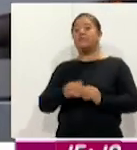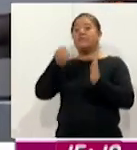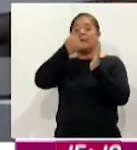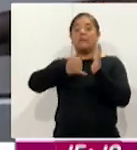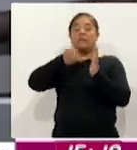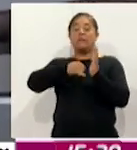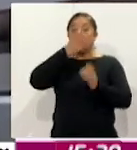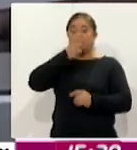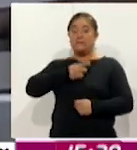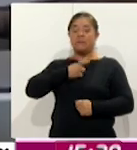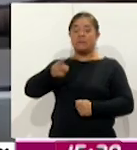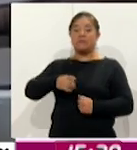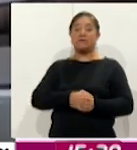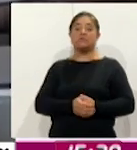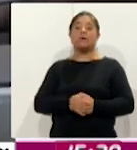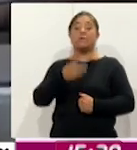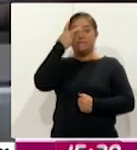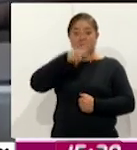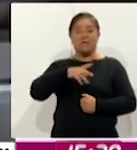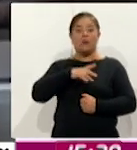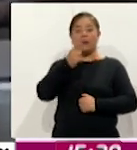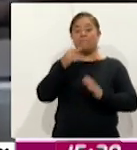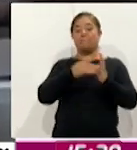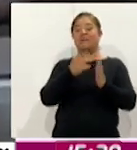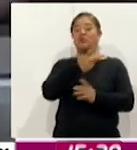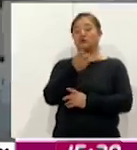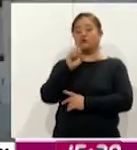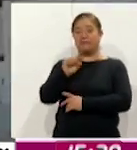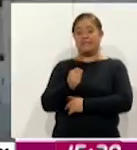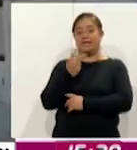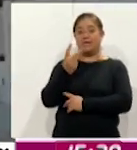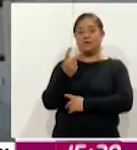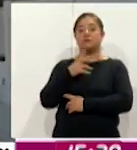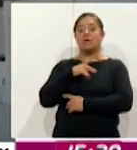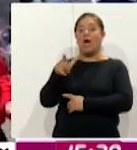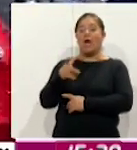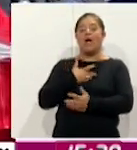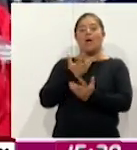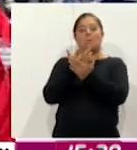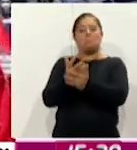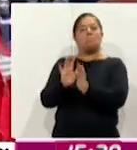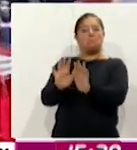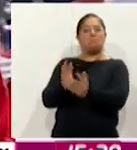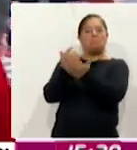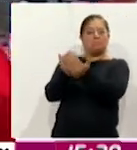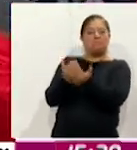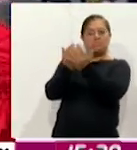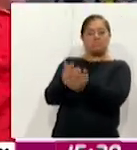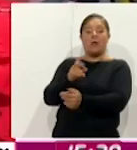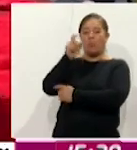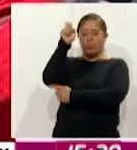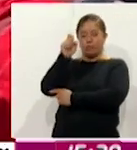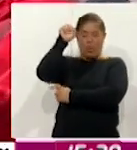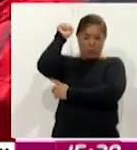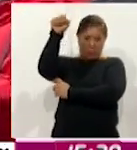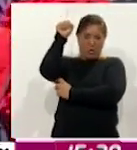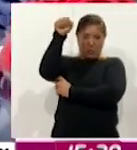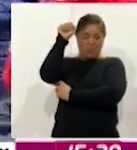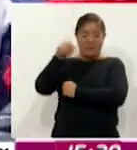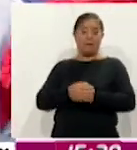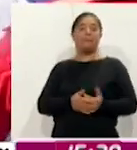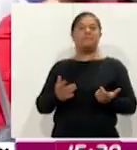reveló que México registró 1.260 casos de emplazamientos a huelga, lo que representó un 60% menos que en